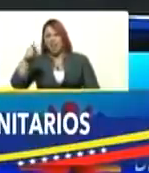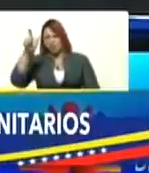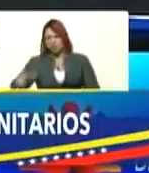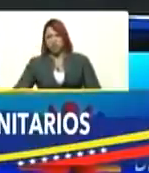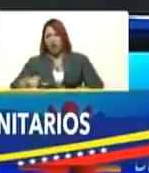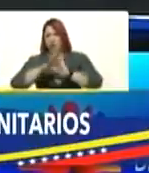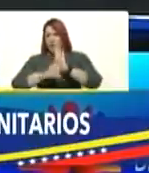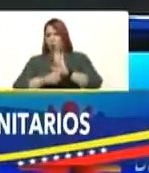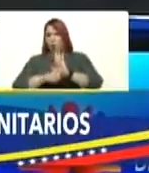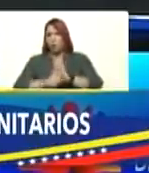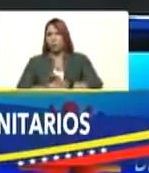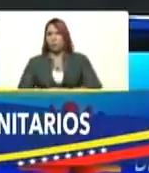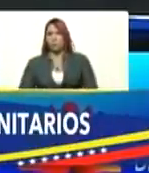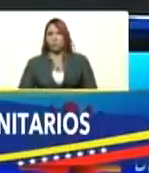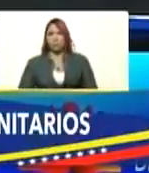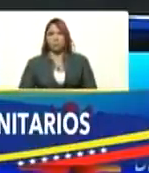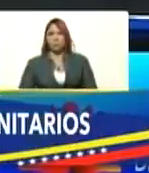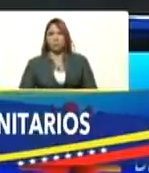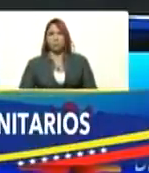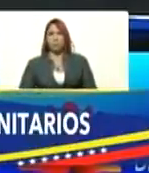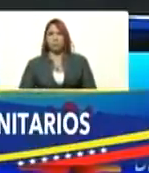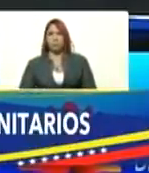bandido.